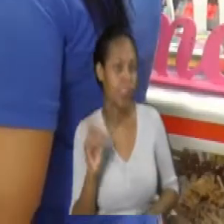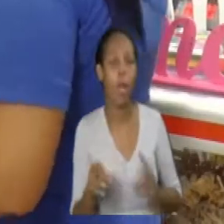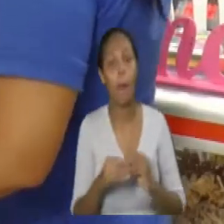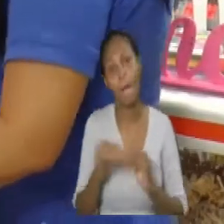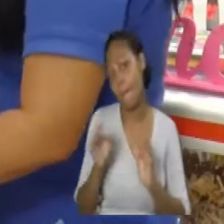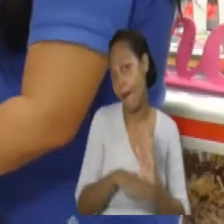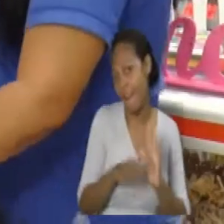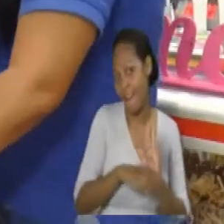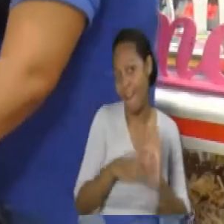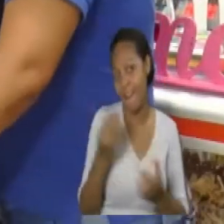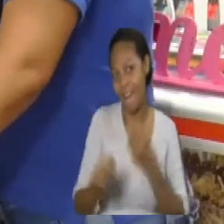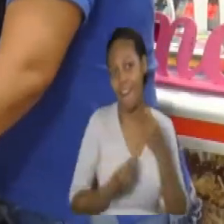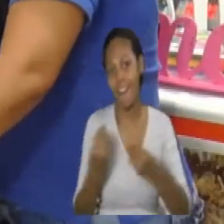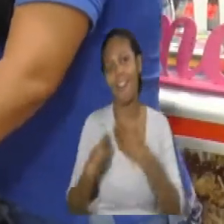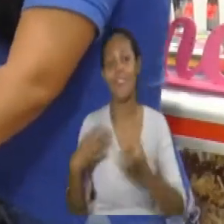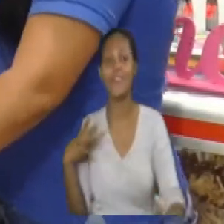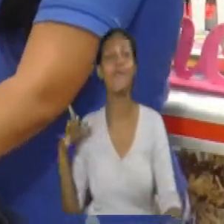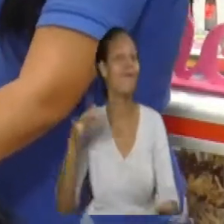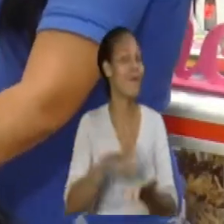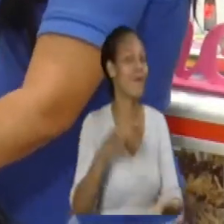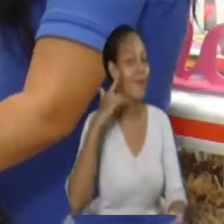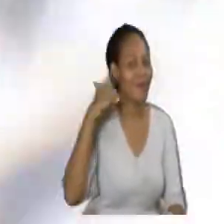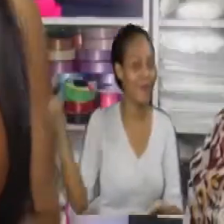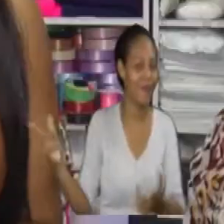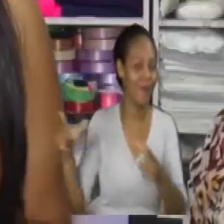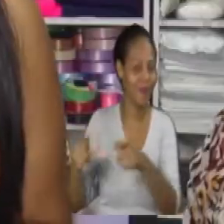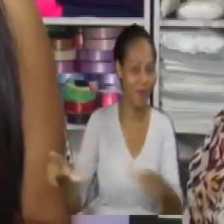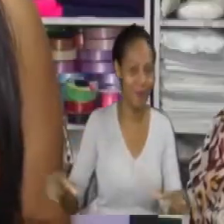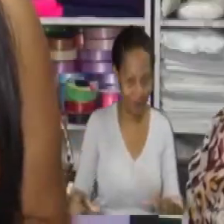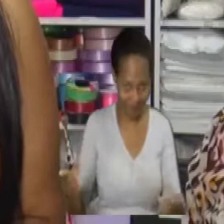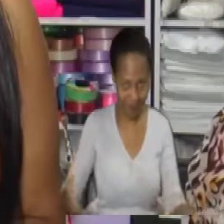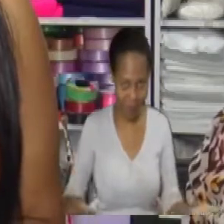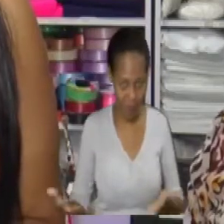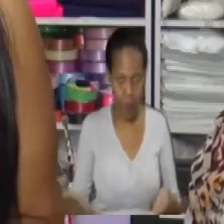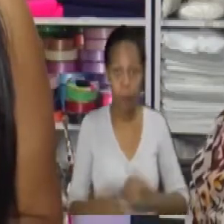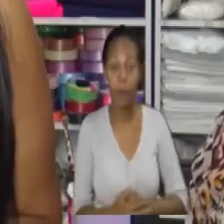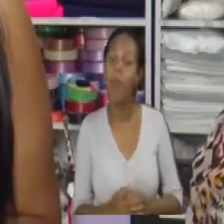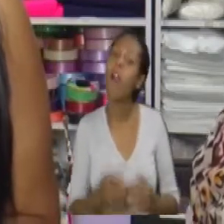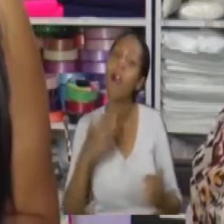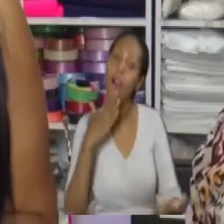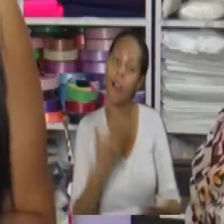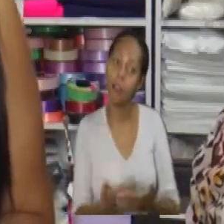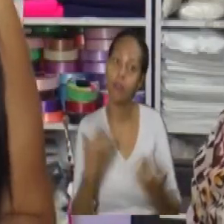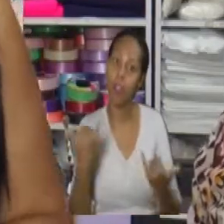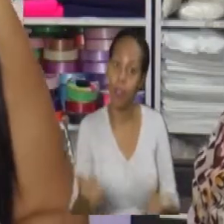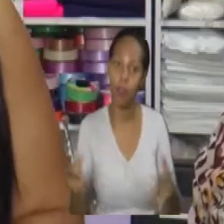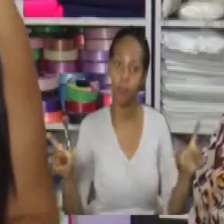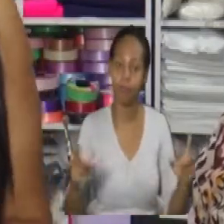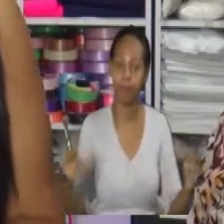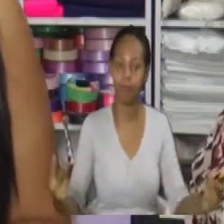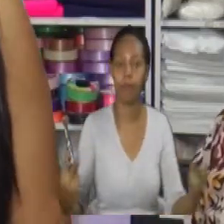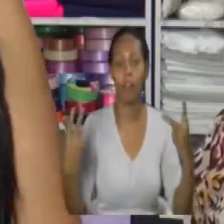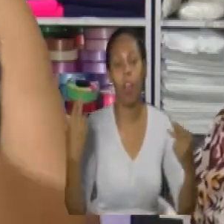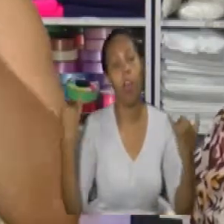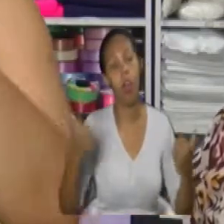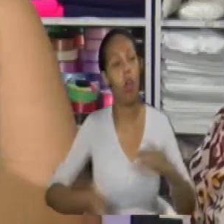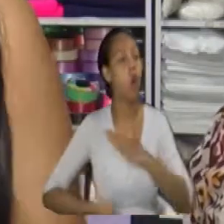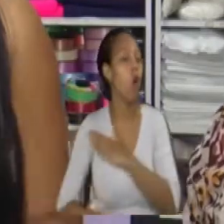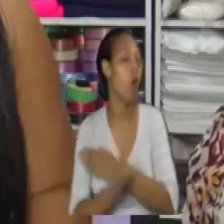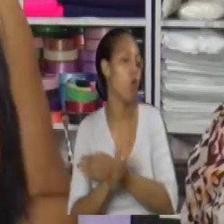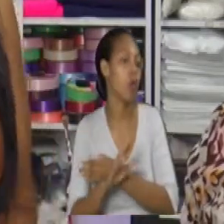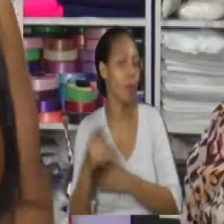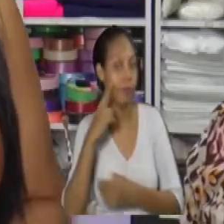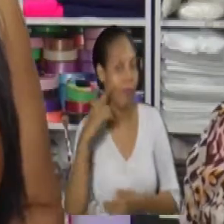debe venir a Mercería Mil Adornos. A ustedes muchísimas gracias por acompañarnos. Nosotros seguimos aquí precisamente con